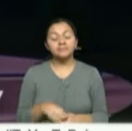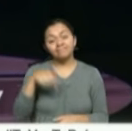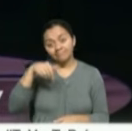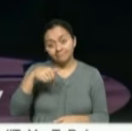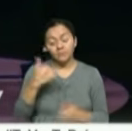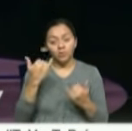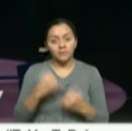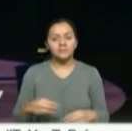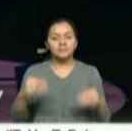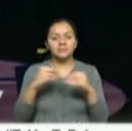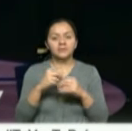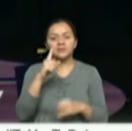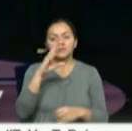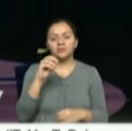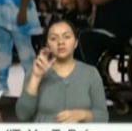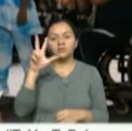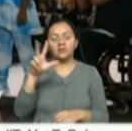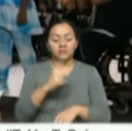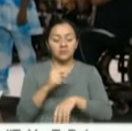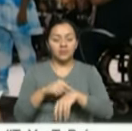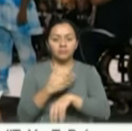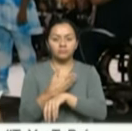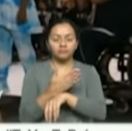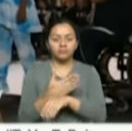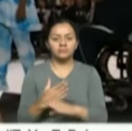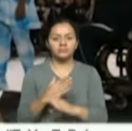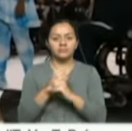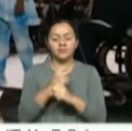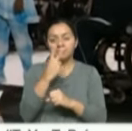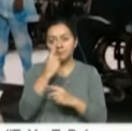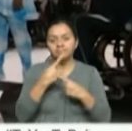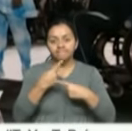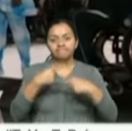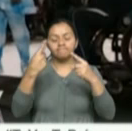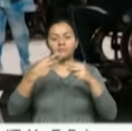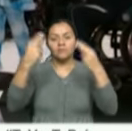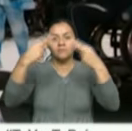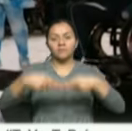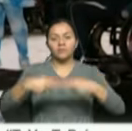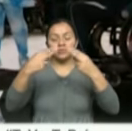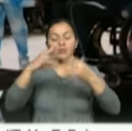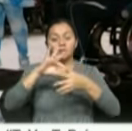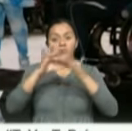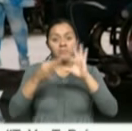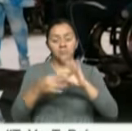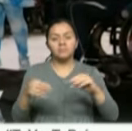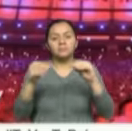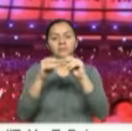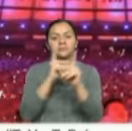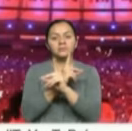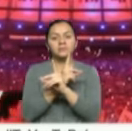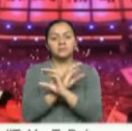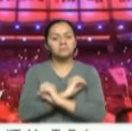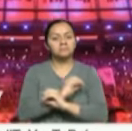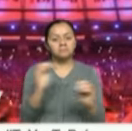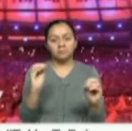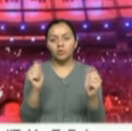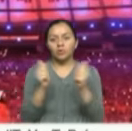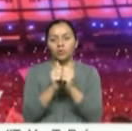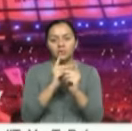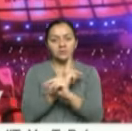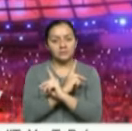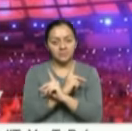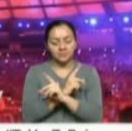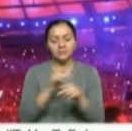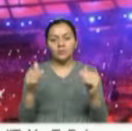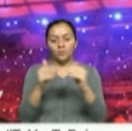edición se batieron 103 récords del mundo, difuminando todavía más la frontera entre el olimpismo y el paralimpismo. Al apagarse la llama,